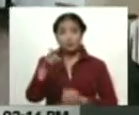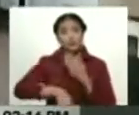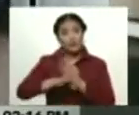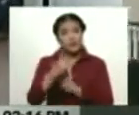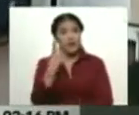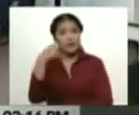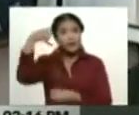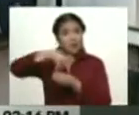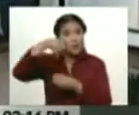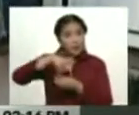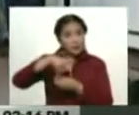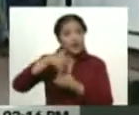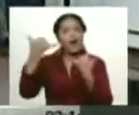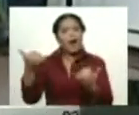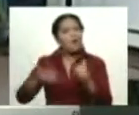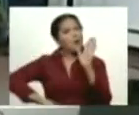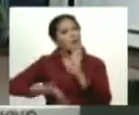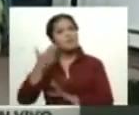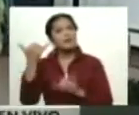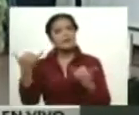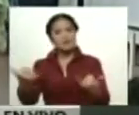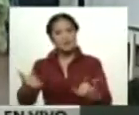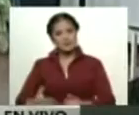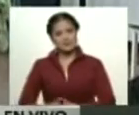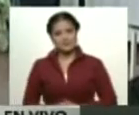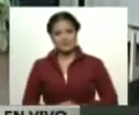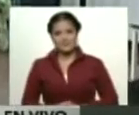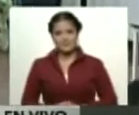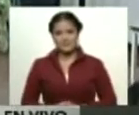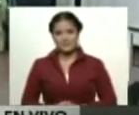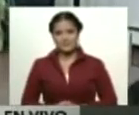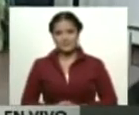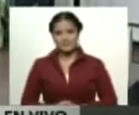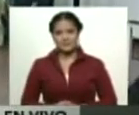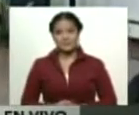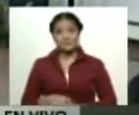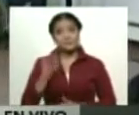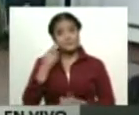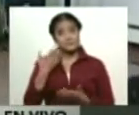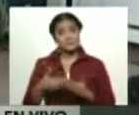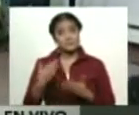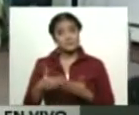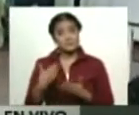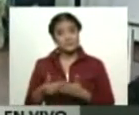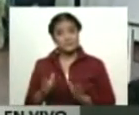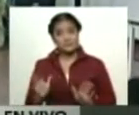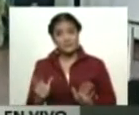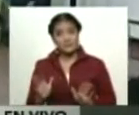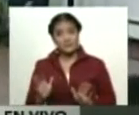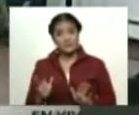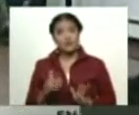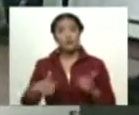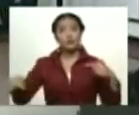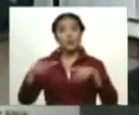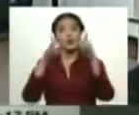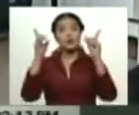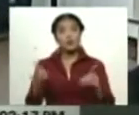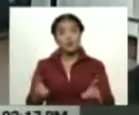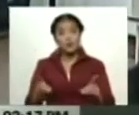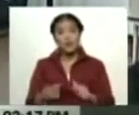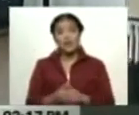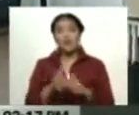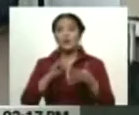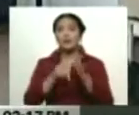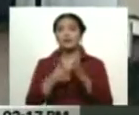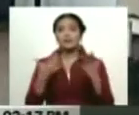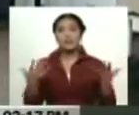votado, el momento de hacerlo es ahora. No es poco lo que está en juego, no es poco lo que va a ser decidido, y la